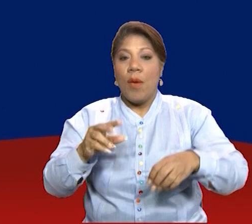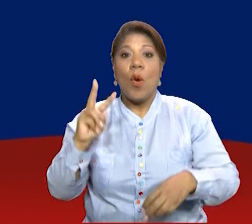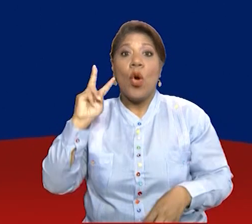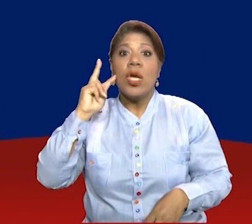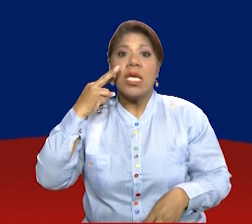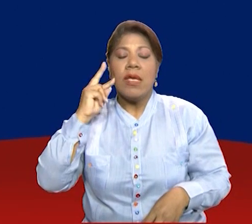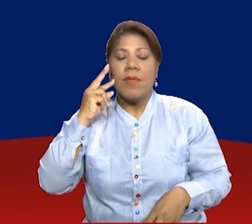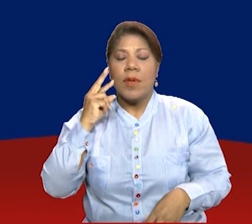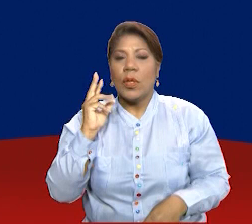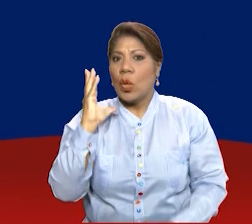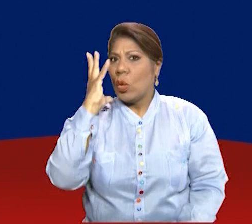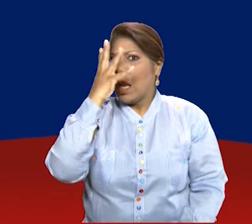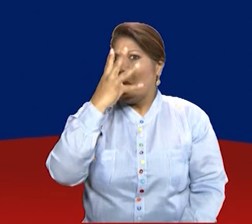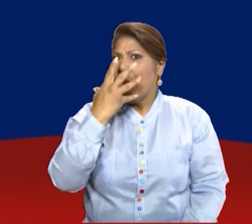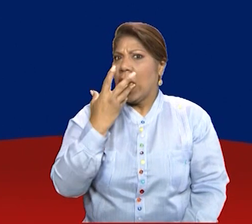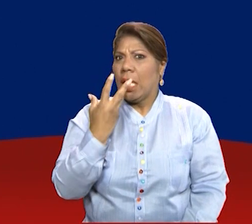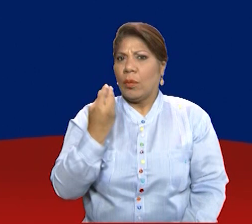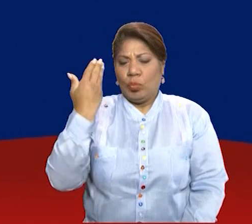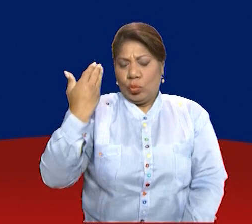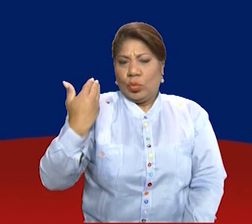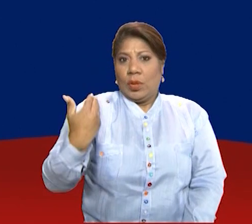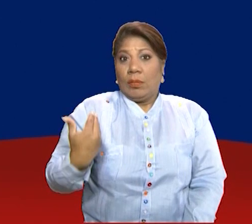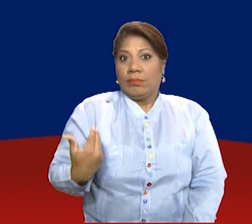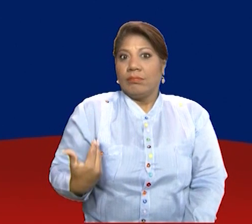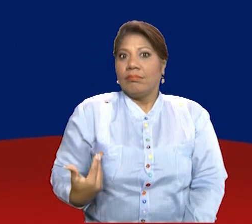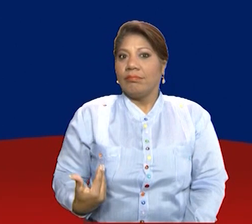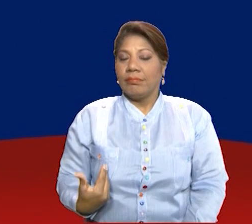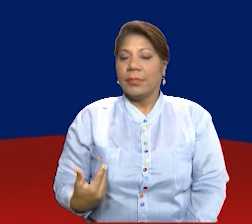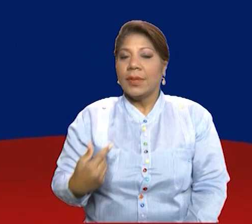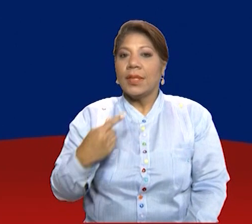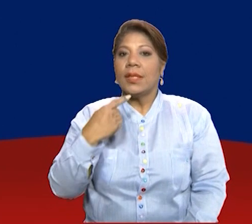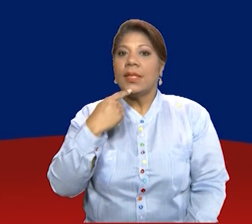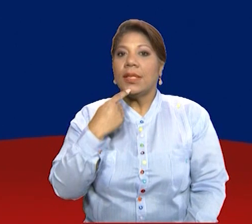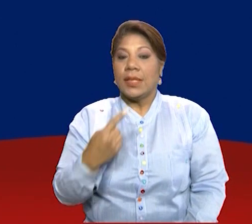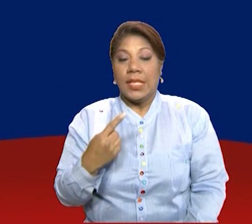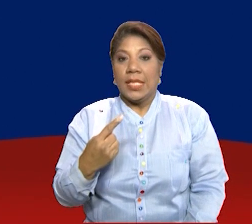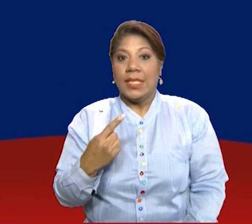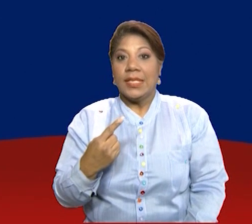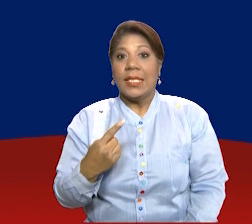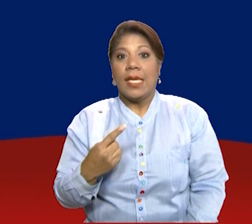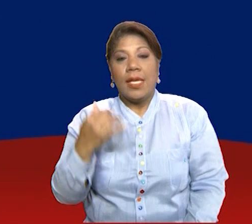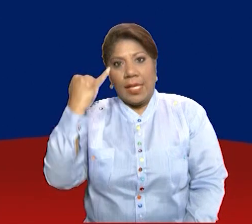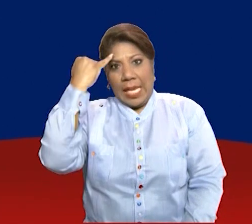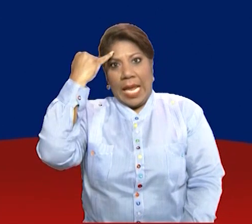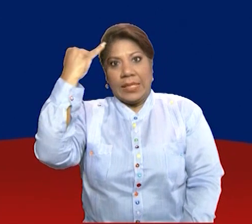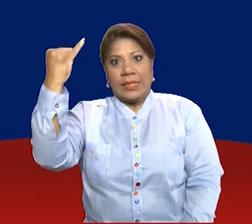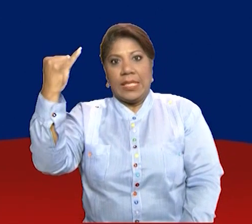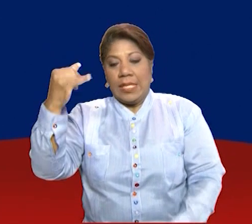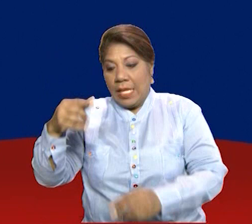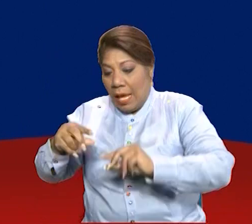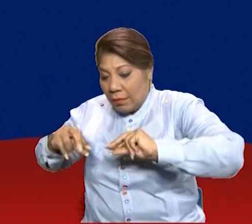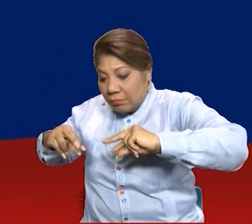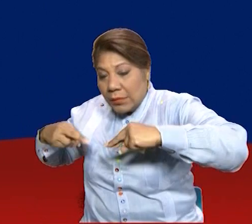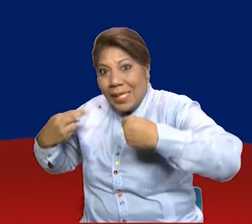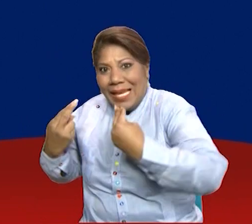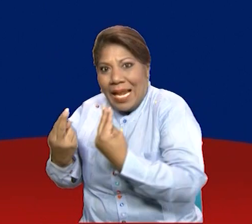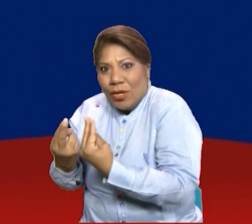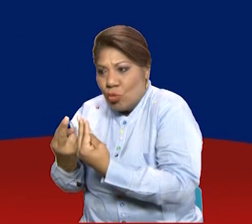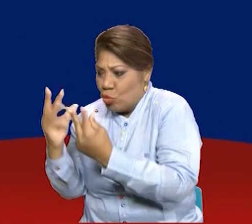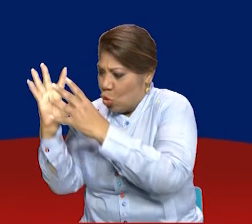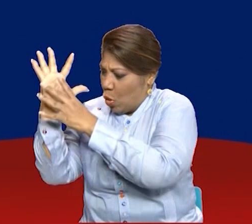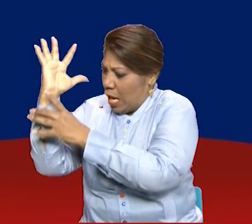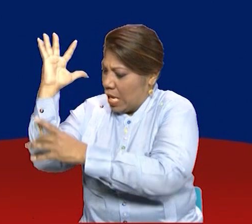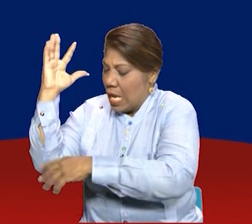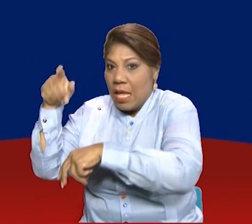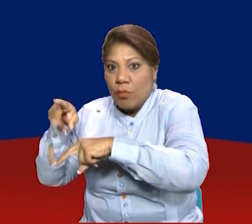una mujer hermosa. Al gestarse las ideas independentistas por parte